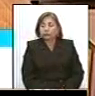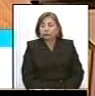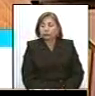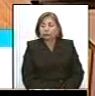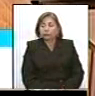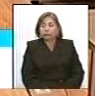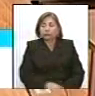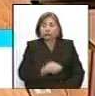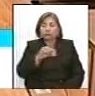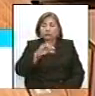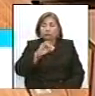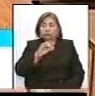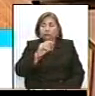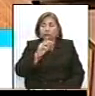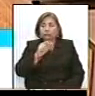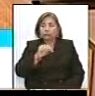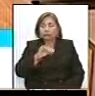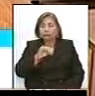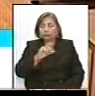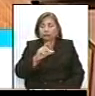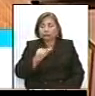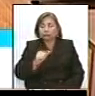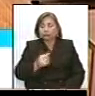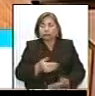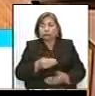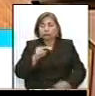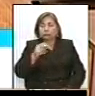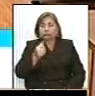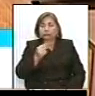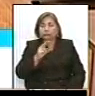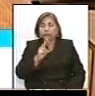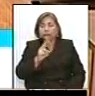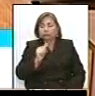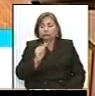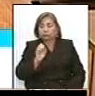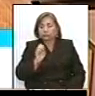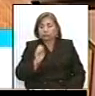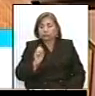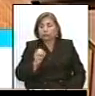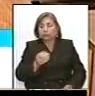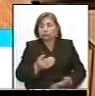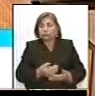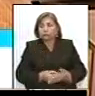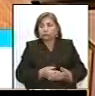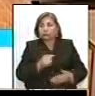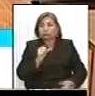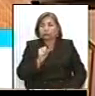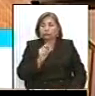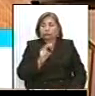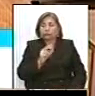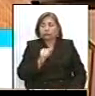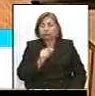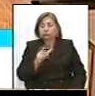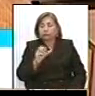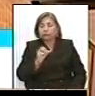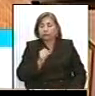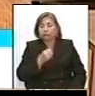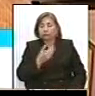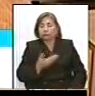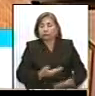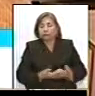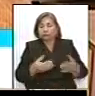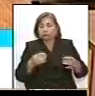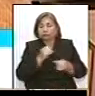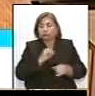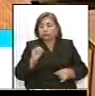Congresista Quintanilla, congresista Villanueva, congresista Narváez y congresista Ceballos. Los que estén en contra,